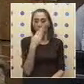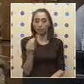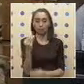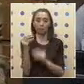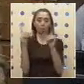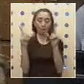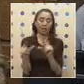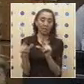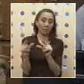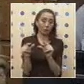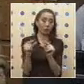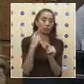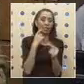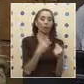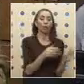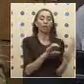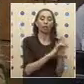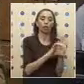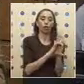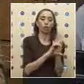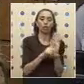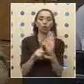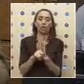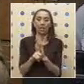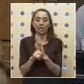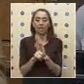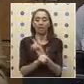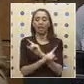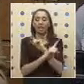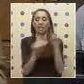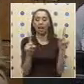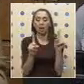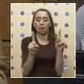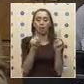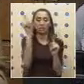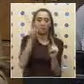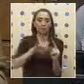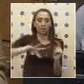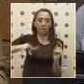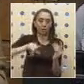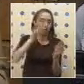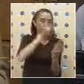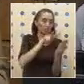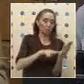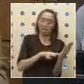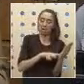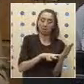que cualquier código y cuerpo de ley que jamás será leído por un delincuente habitual.